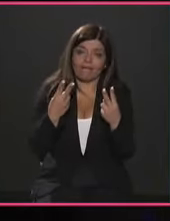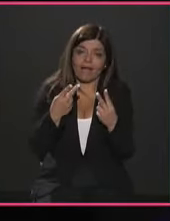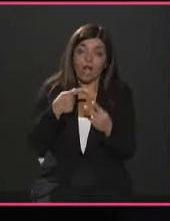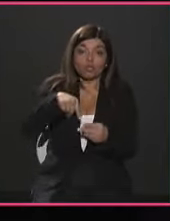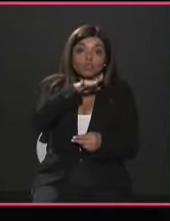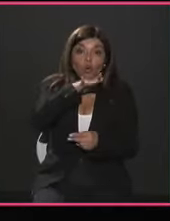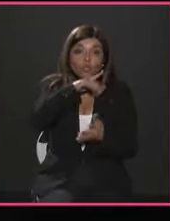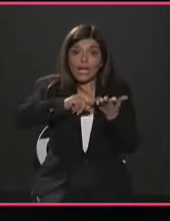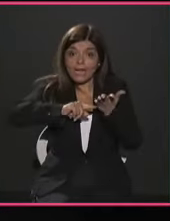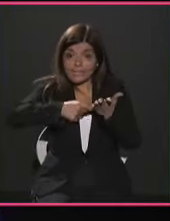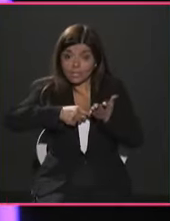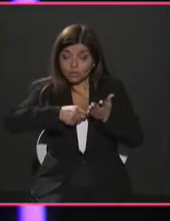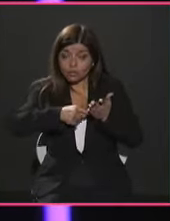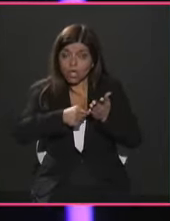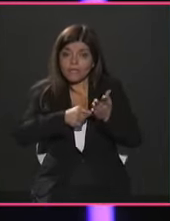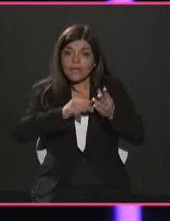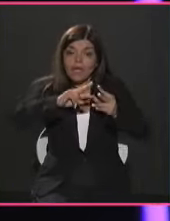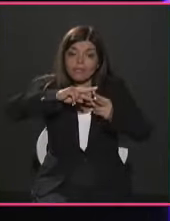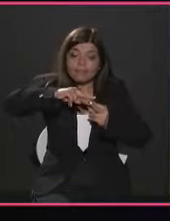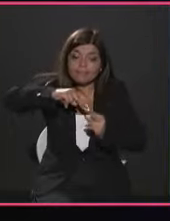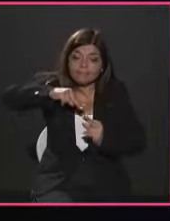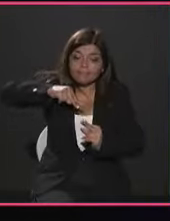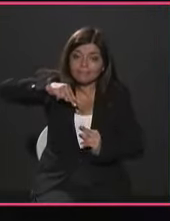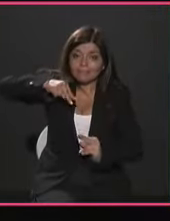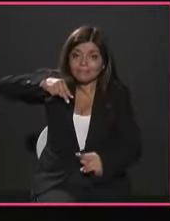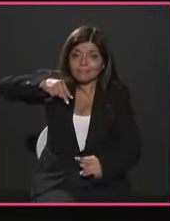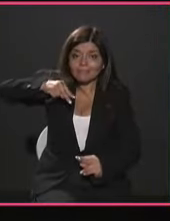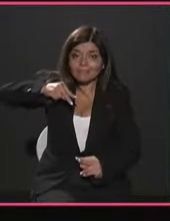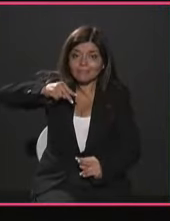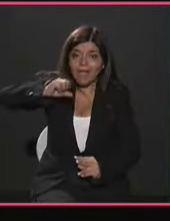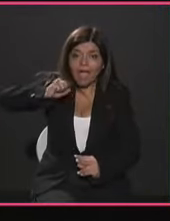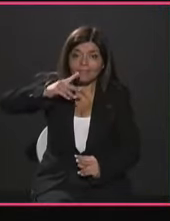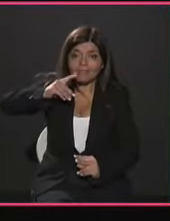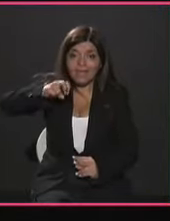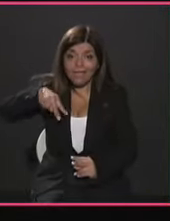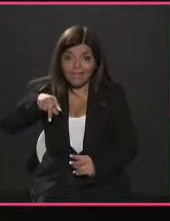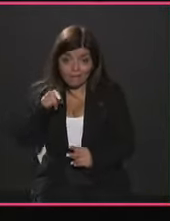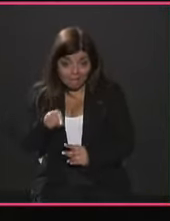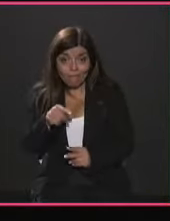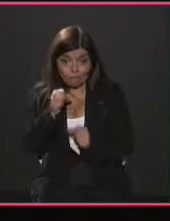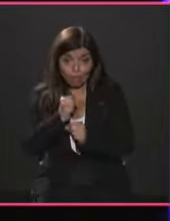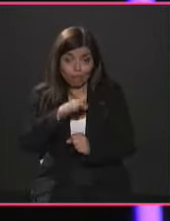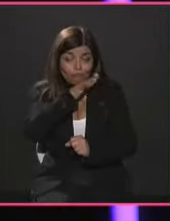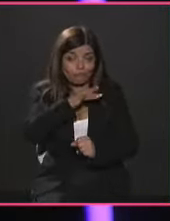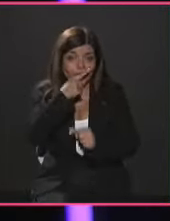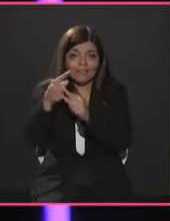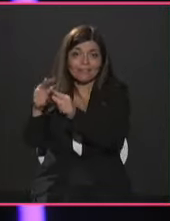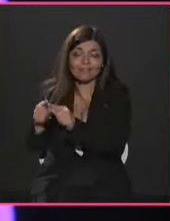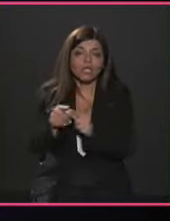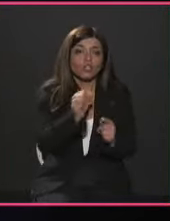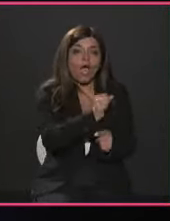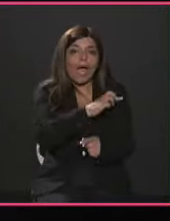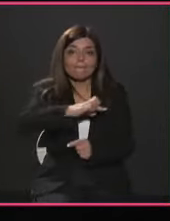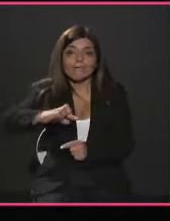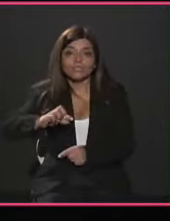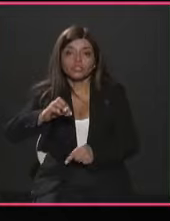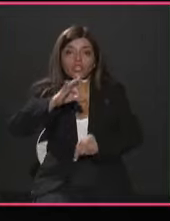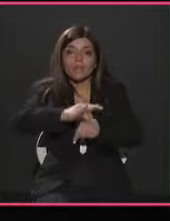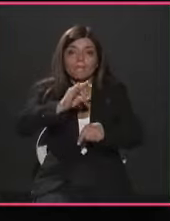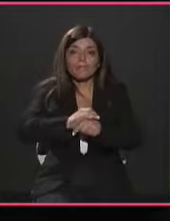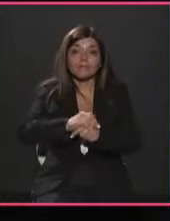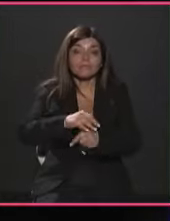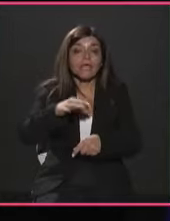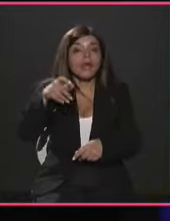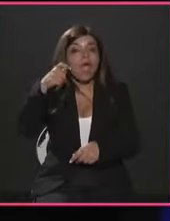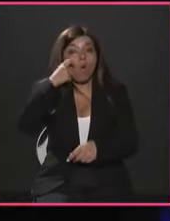esta tecnología de secuenciación de genoma en distintos tipos de aplicaciones de Medicina humana